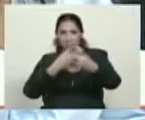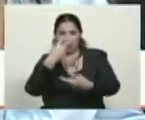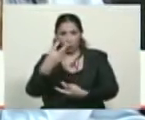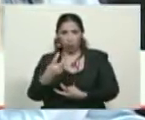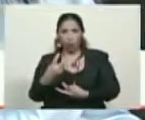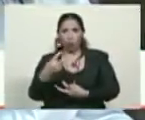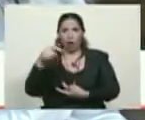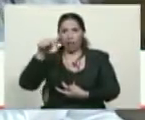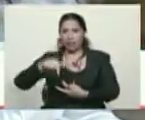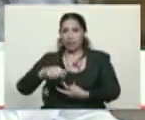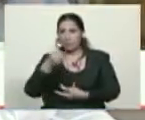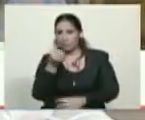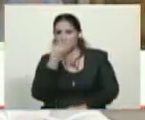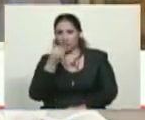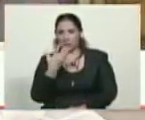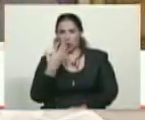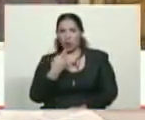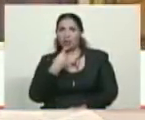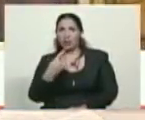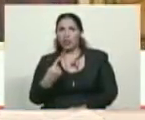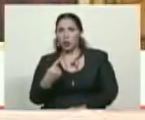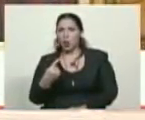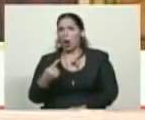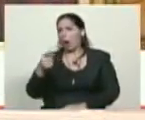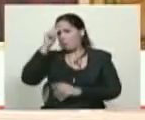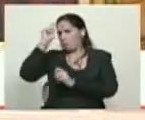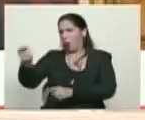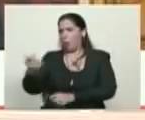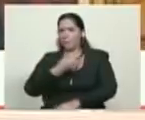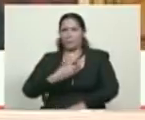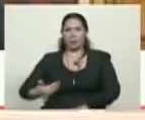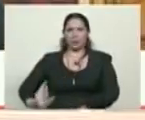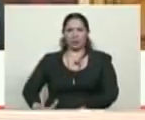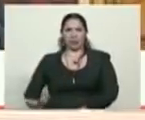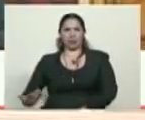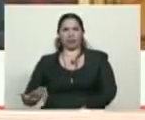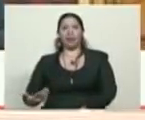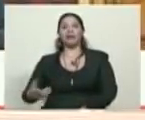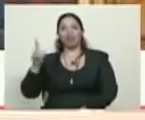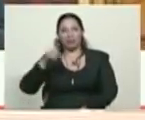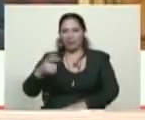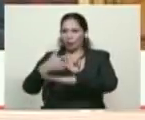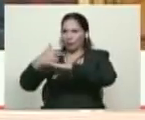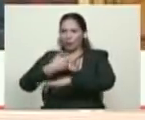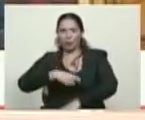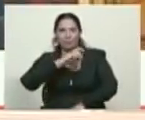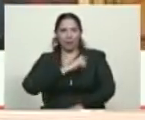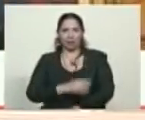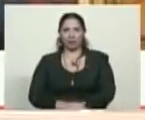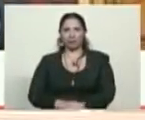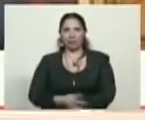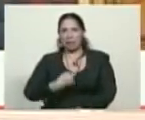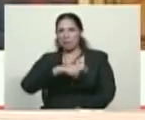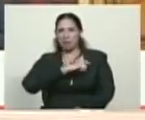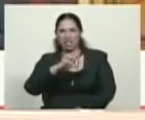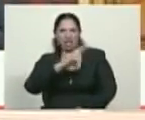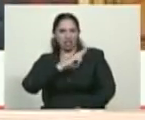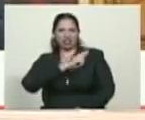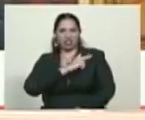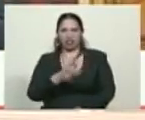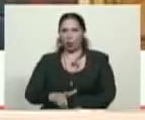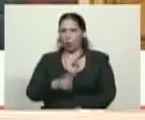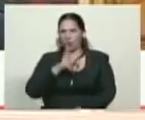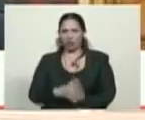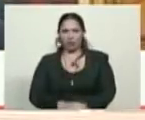España. La España colonial, la España arrogante, la España racista,